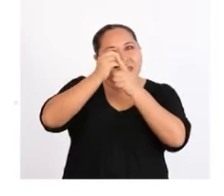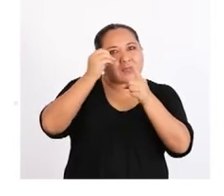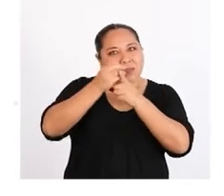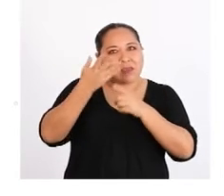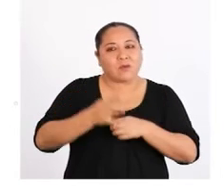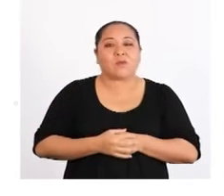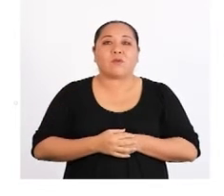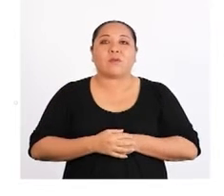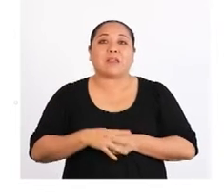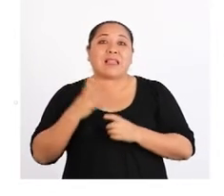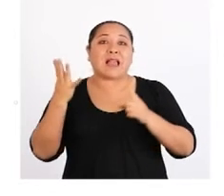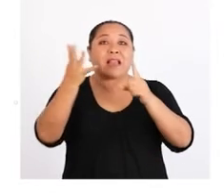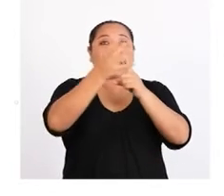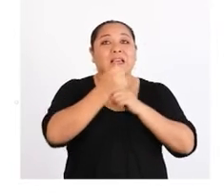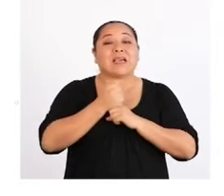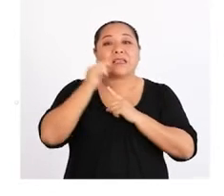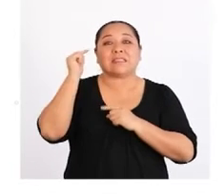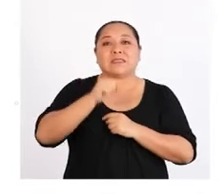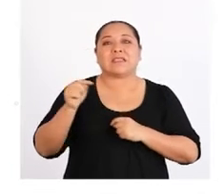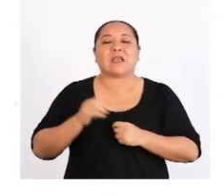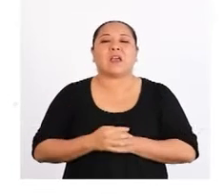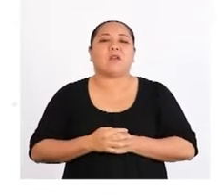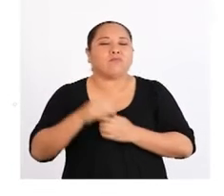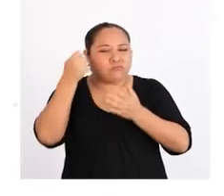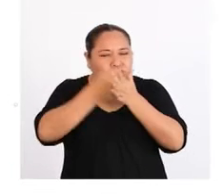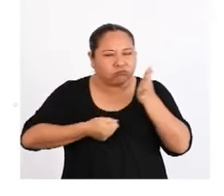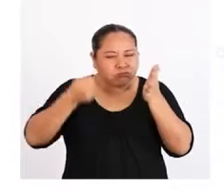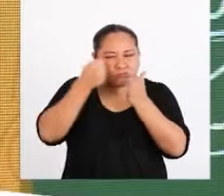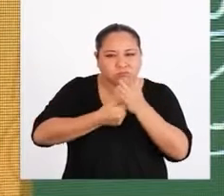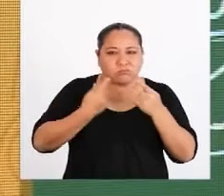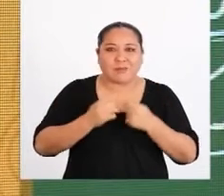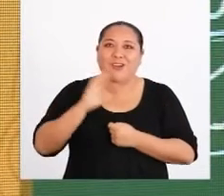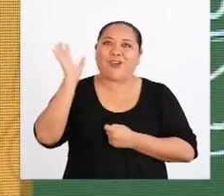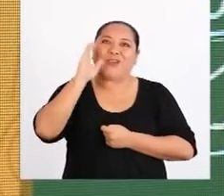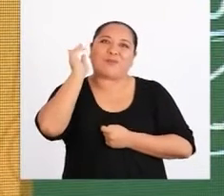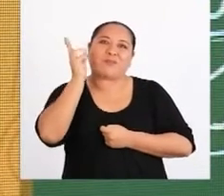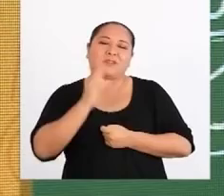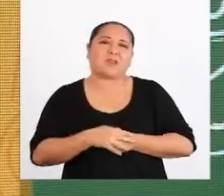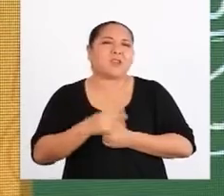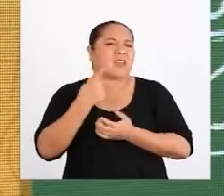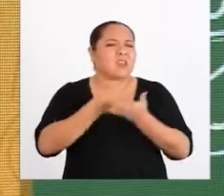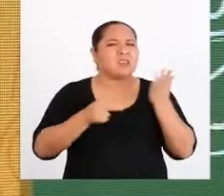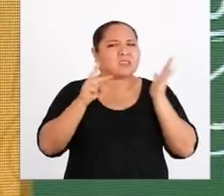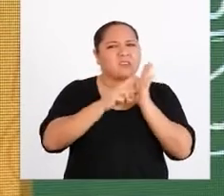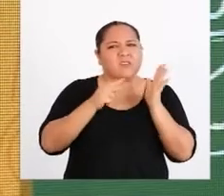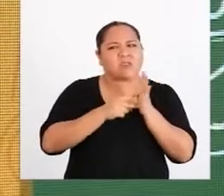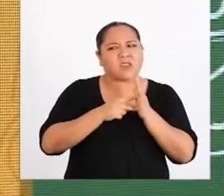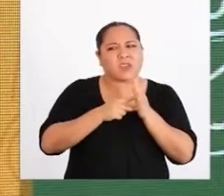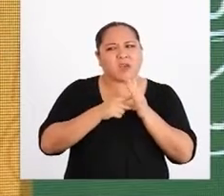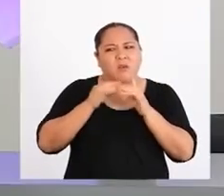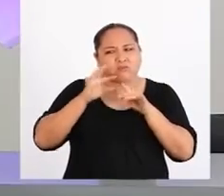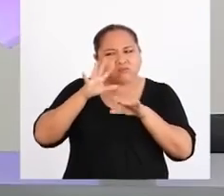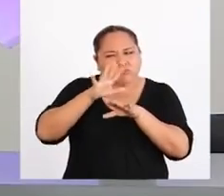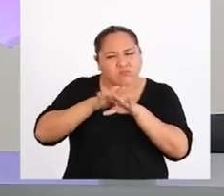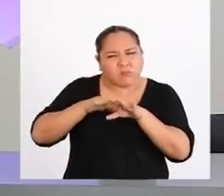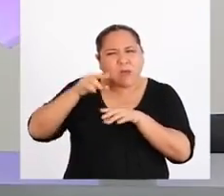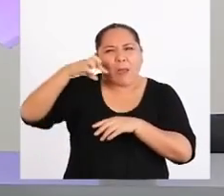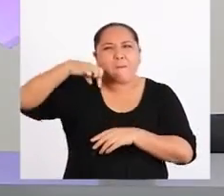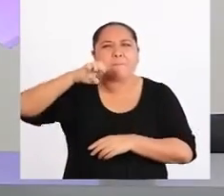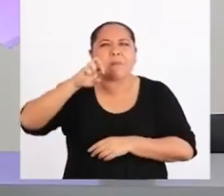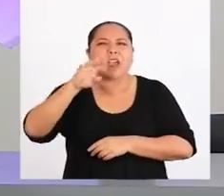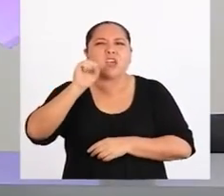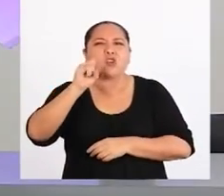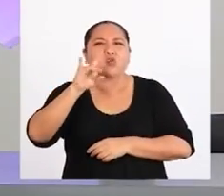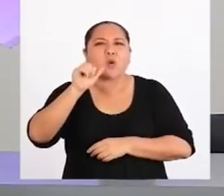finalidad y la logras a través de la persuasión. Hola, profesora. ¿Qué quiere decir persuasión? Es el acto